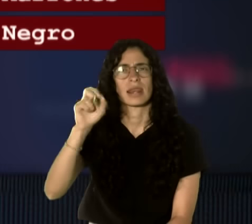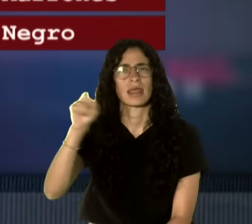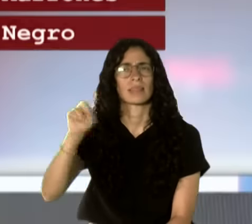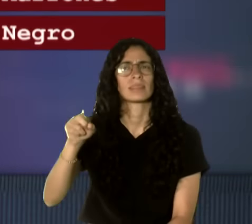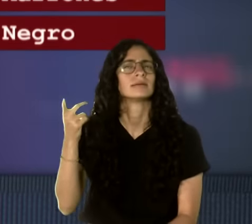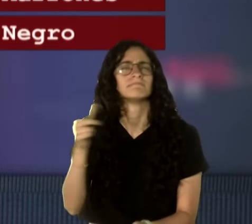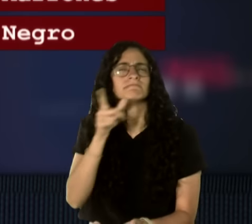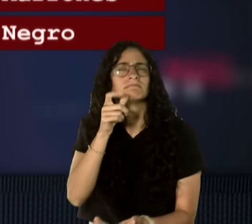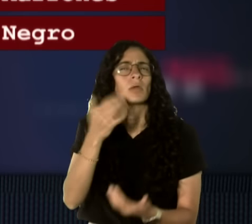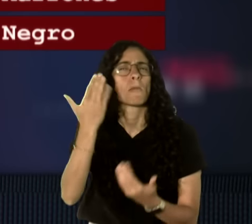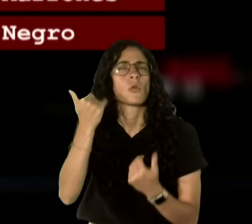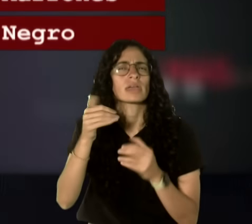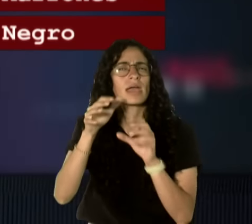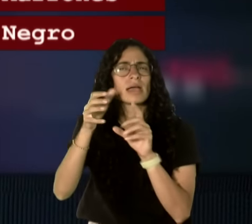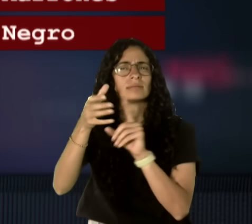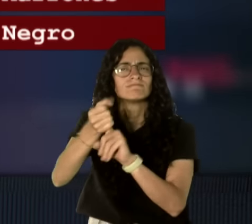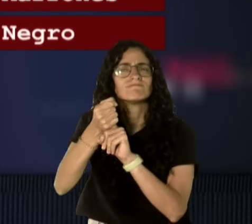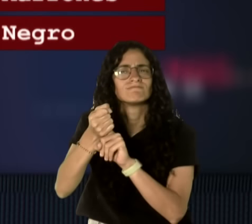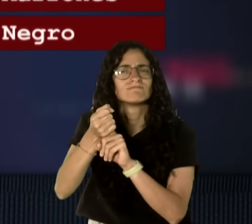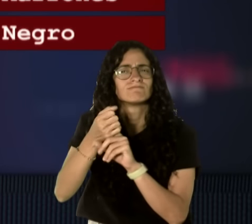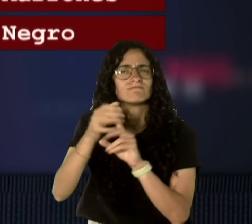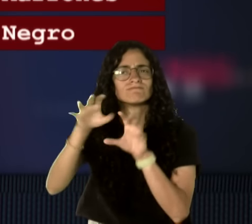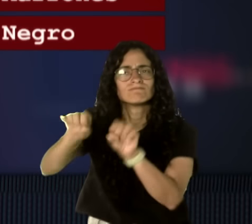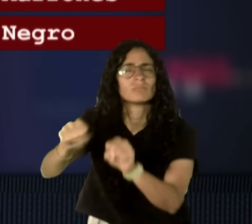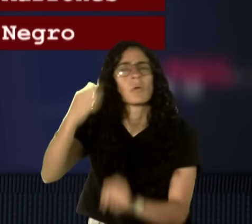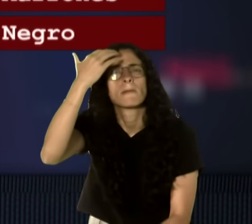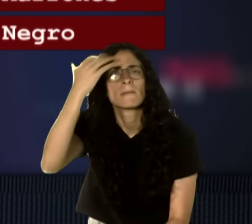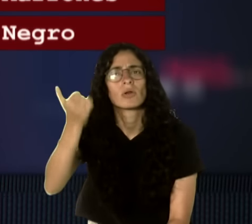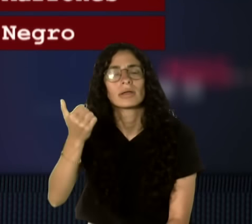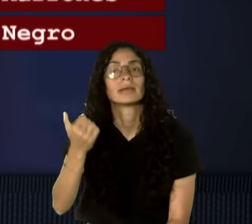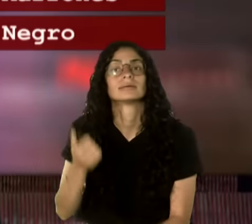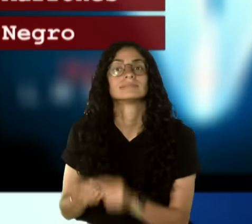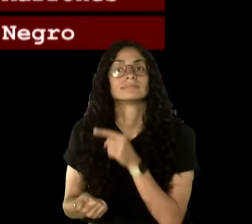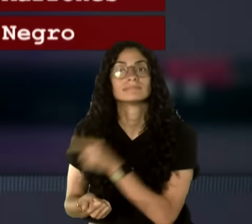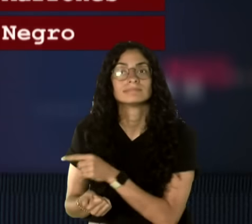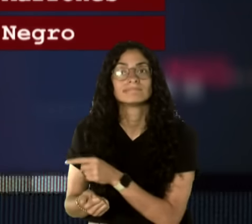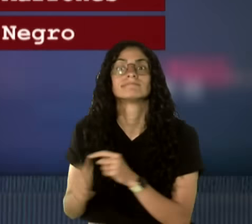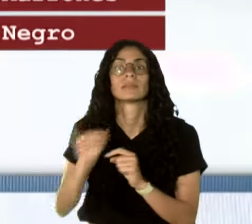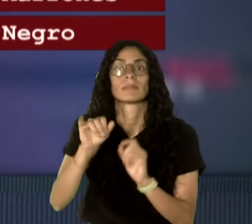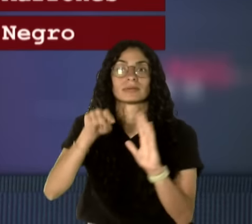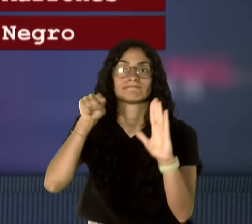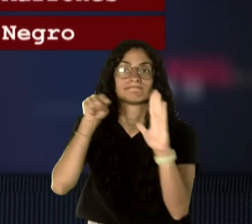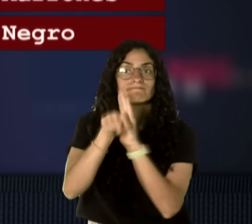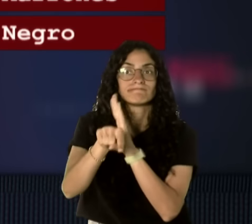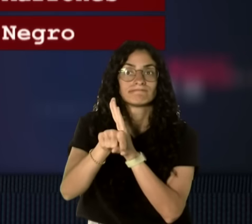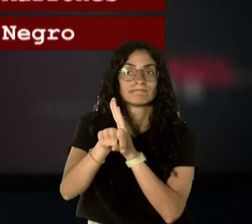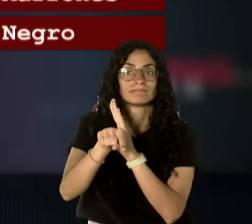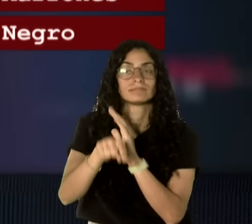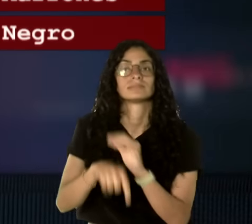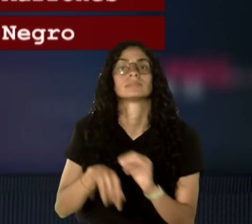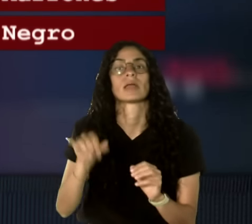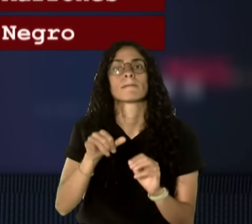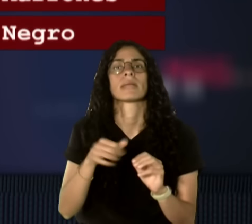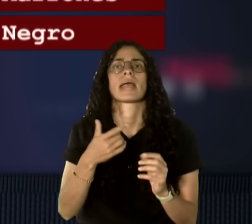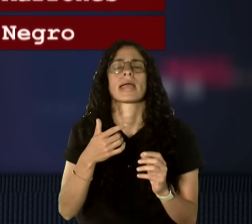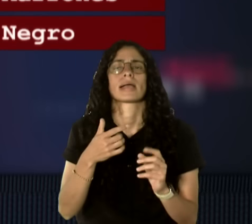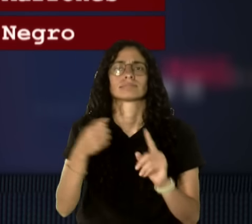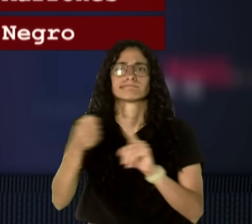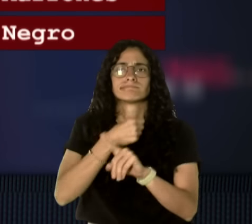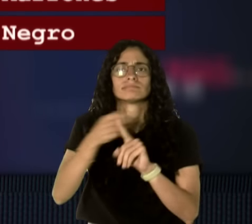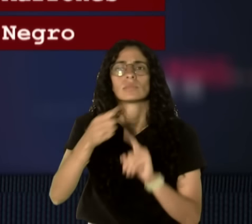qué tiene orden de arresto Este joven tiene orden de arresto por tentativa de asesinato violencia de género o sea lo que es